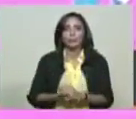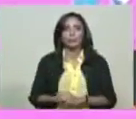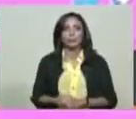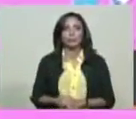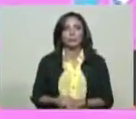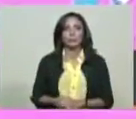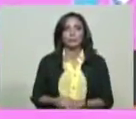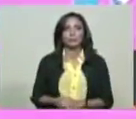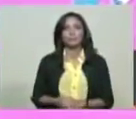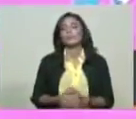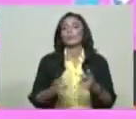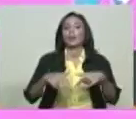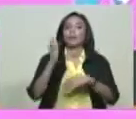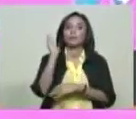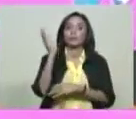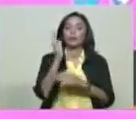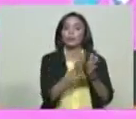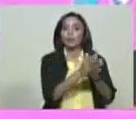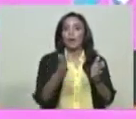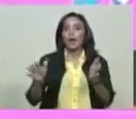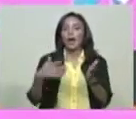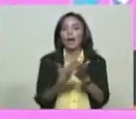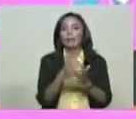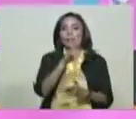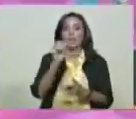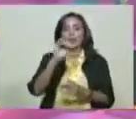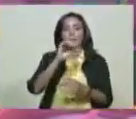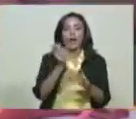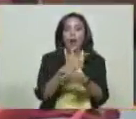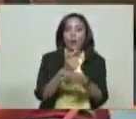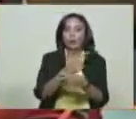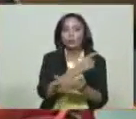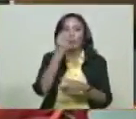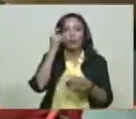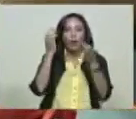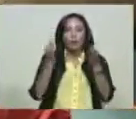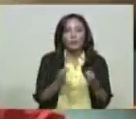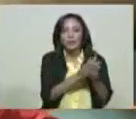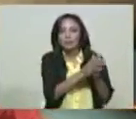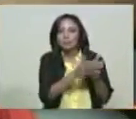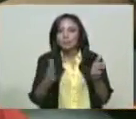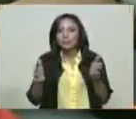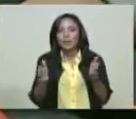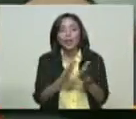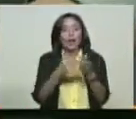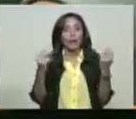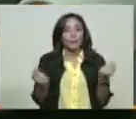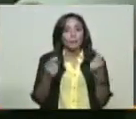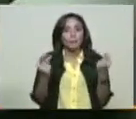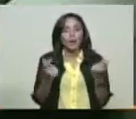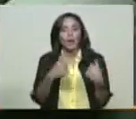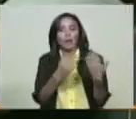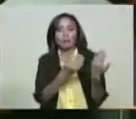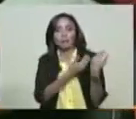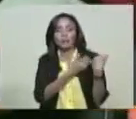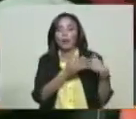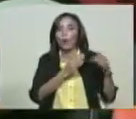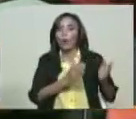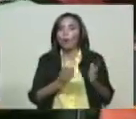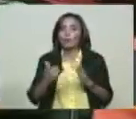el congreso se ha extendido hasta el 40 de agosto el congreso debe activar esas medidas organizativas